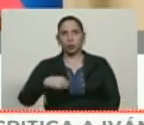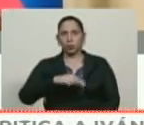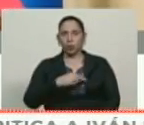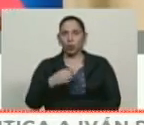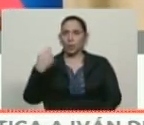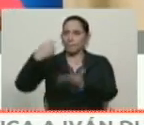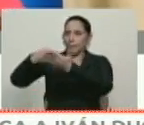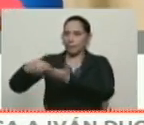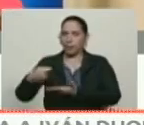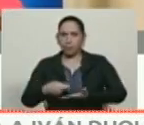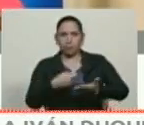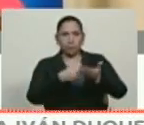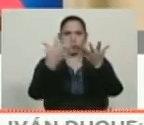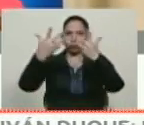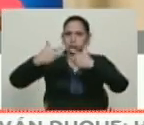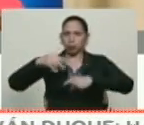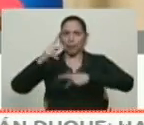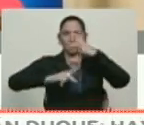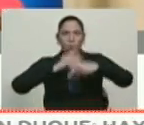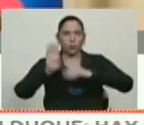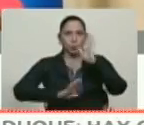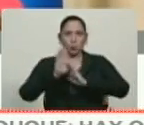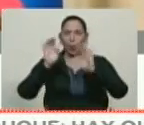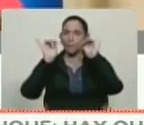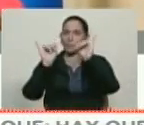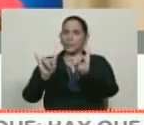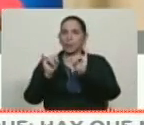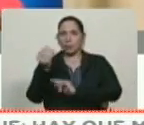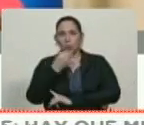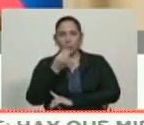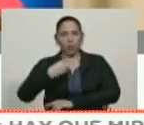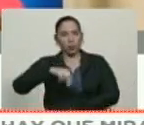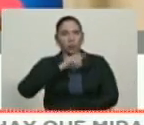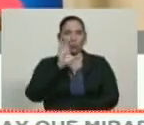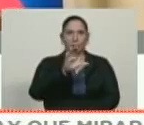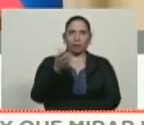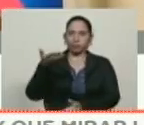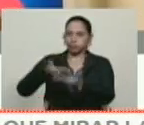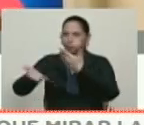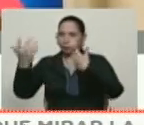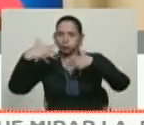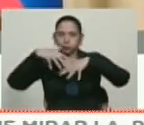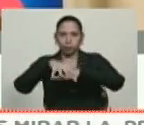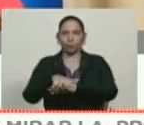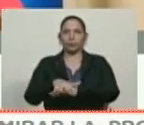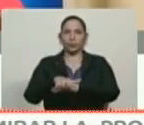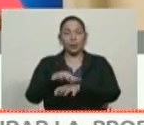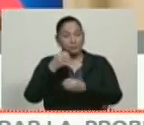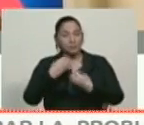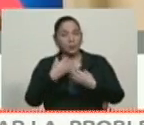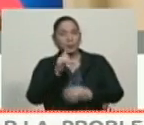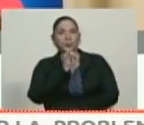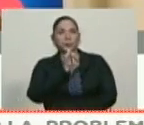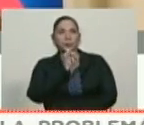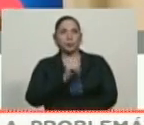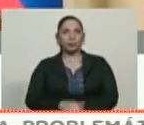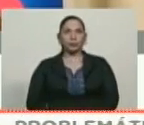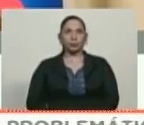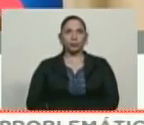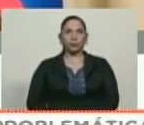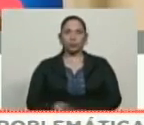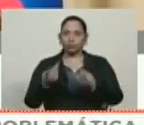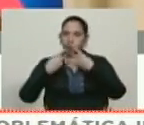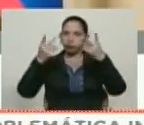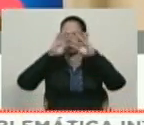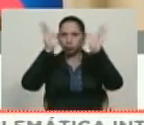inversión industrial para la producción de los mismos en nuestro país de forma conjunta. Así que son las buenas noticias para el mundo y son las